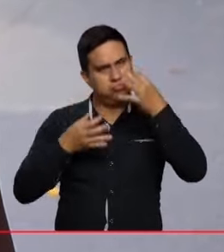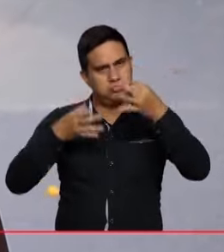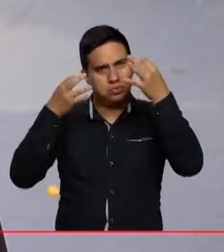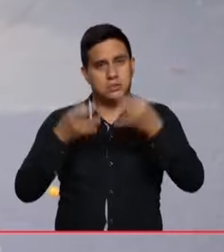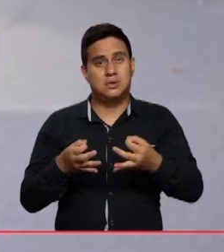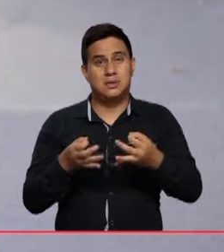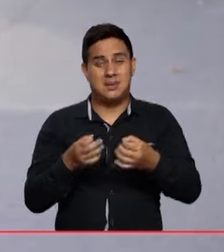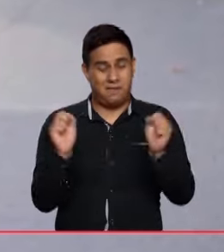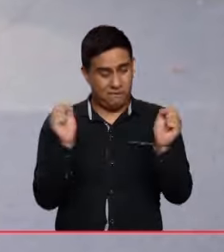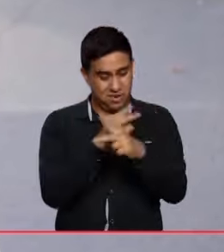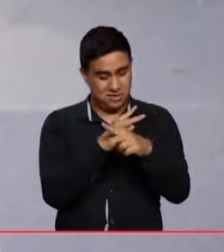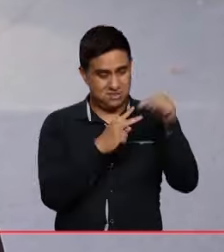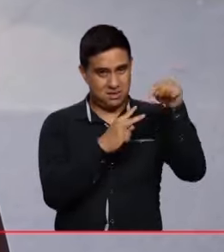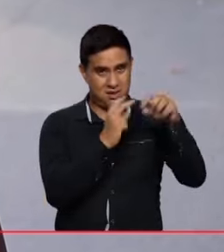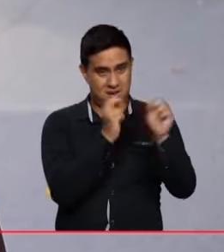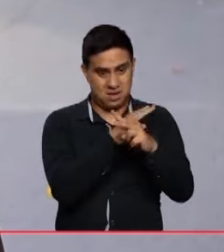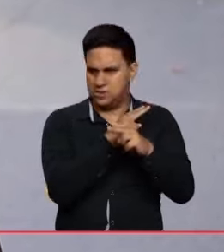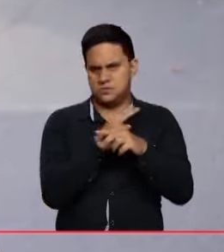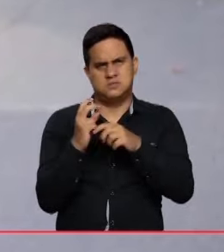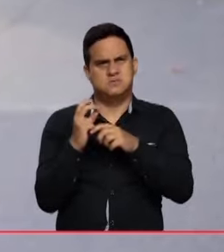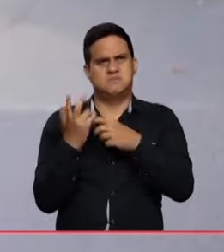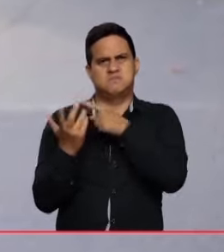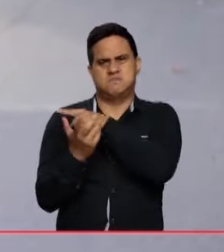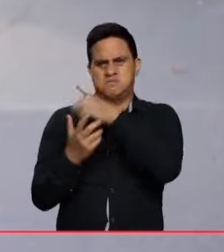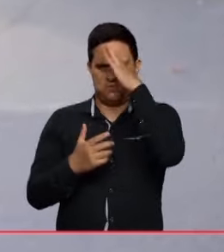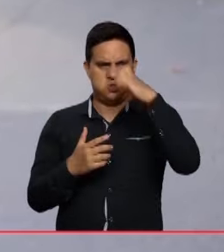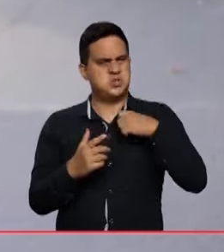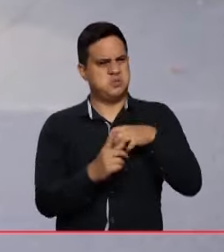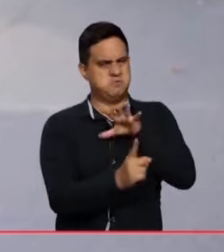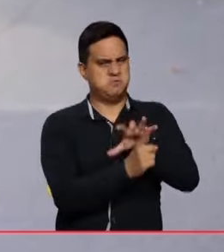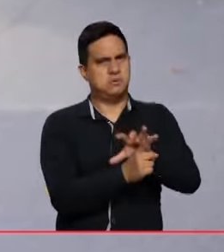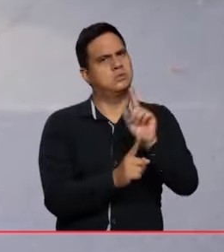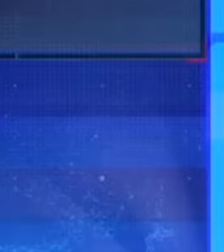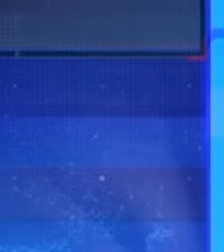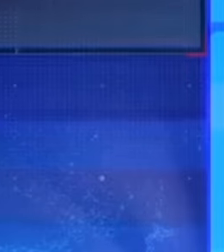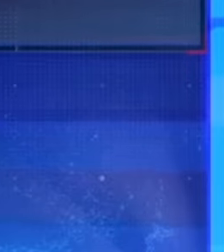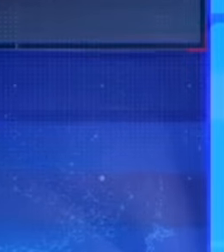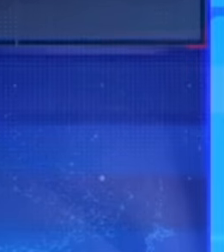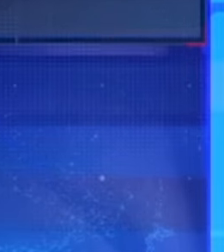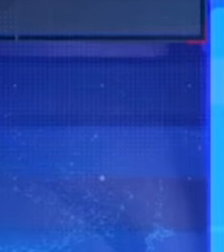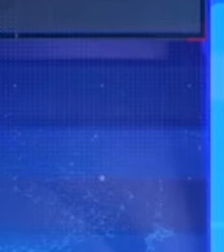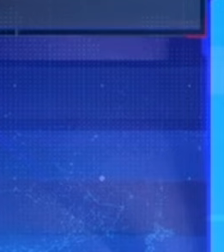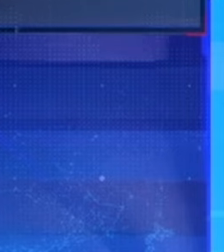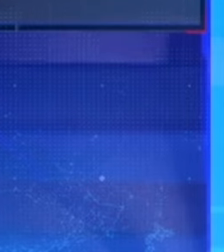de que la violencia no se combate con pie de fuerza solamente, sino con inversión social en los territorios.